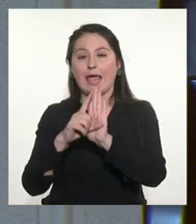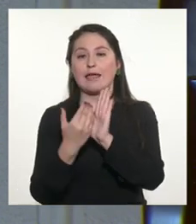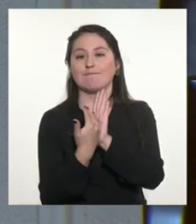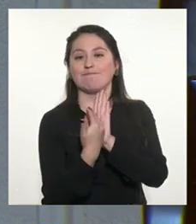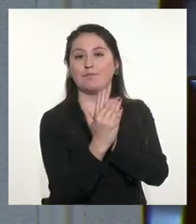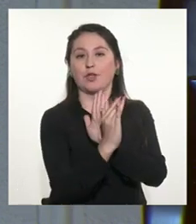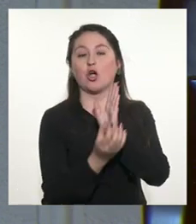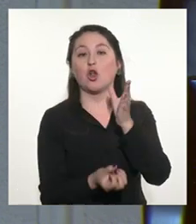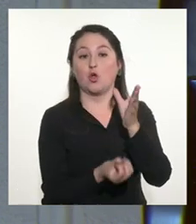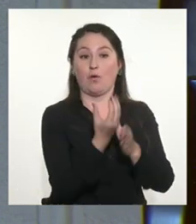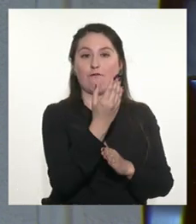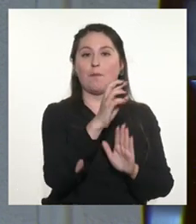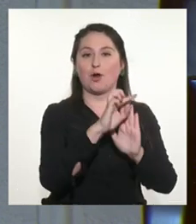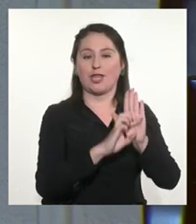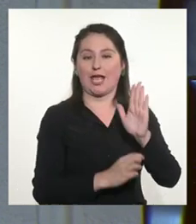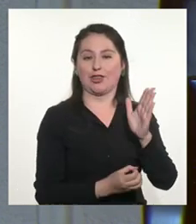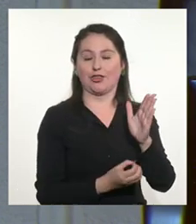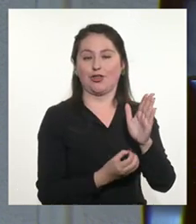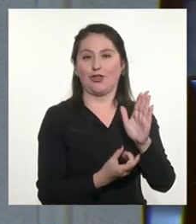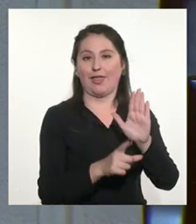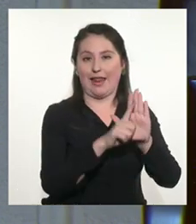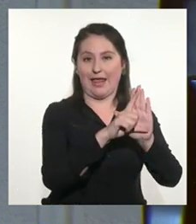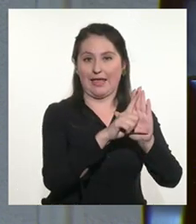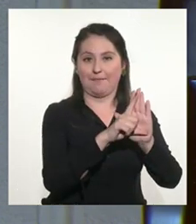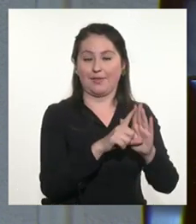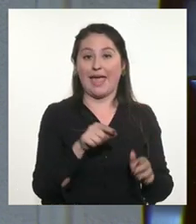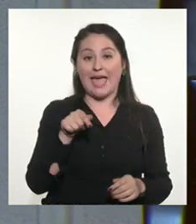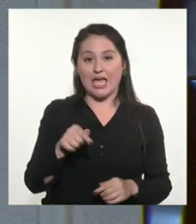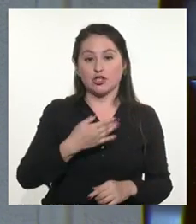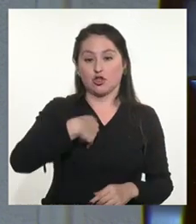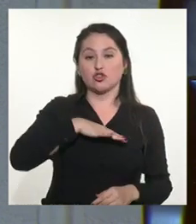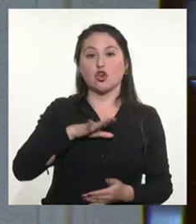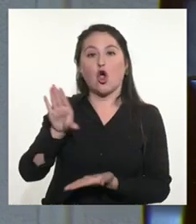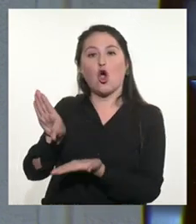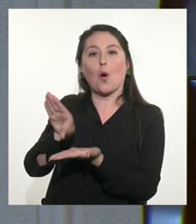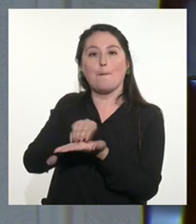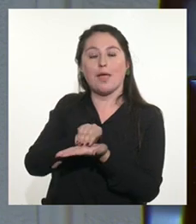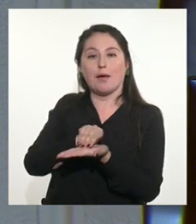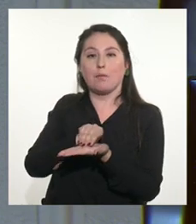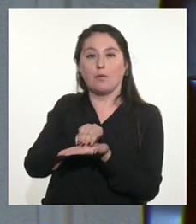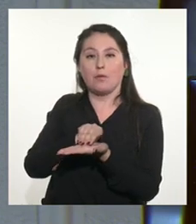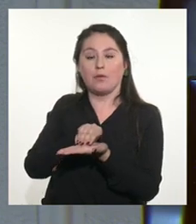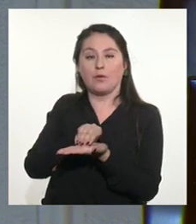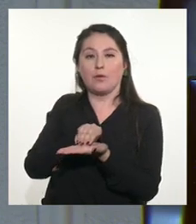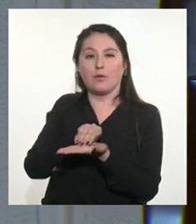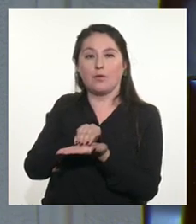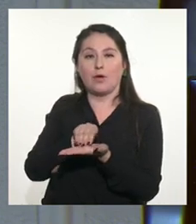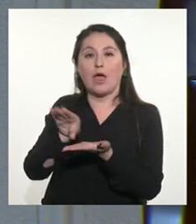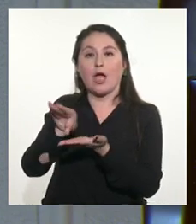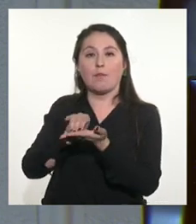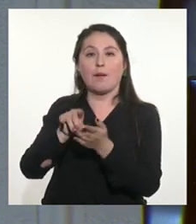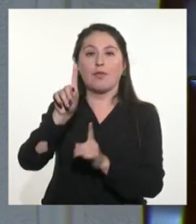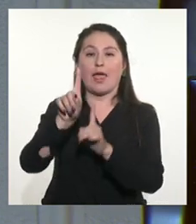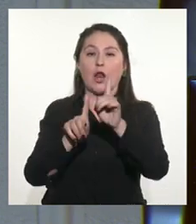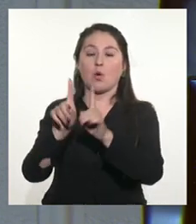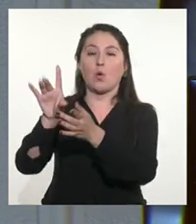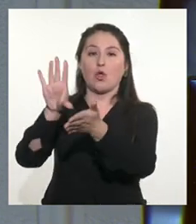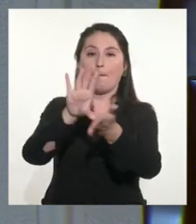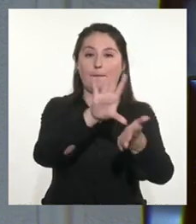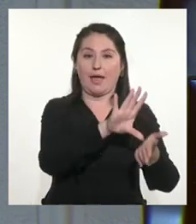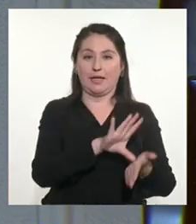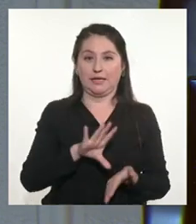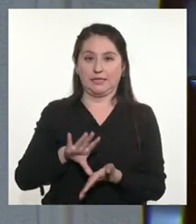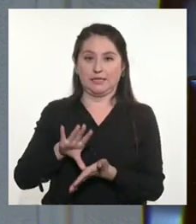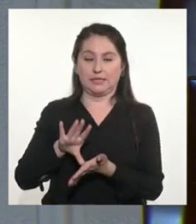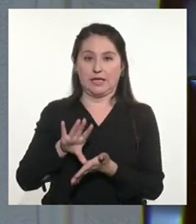con los nuevos proyectos de ley esta unidad que nosotros la copiamos de algunos países de la oecd